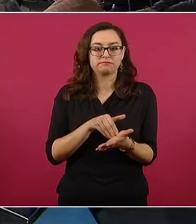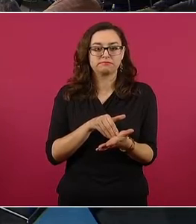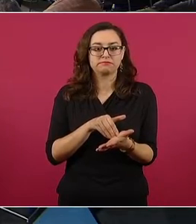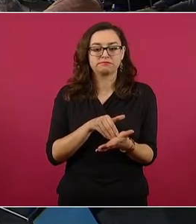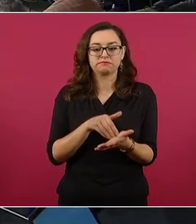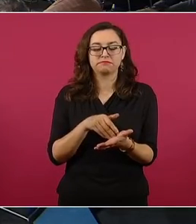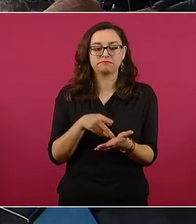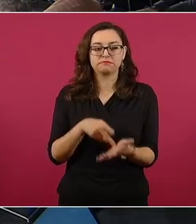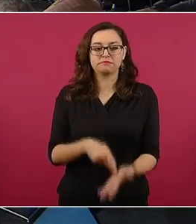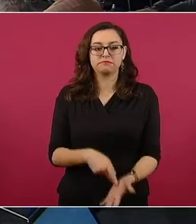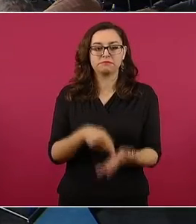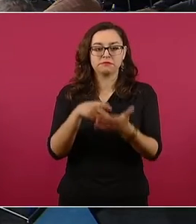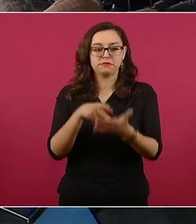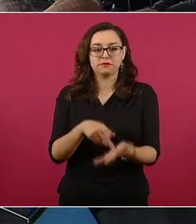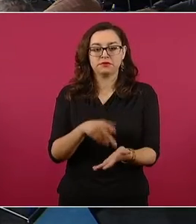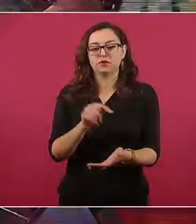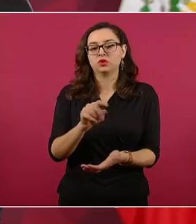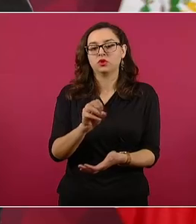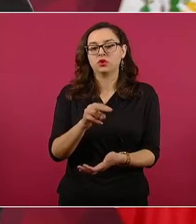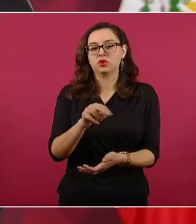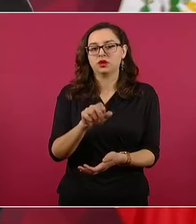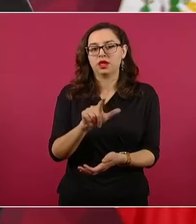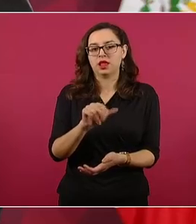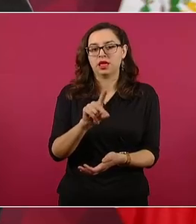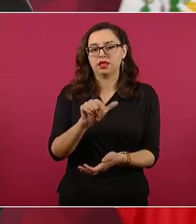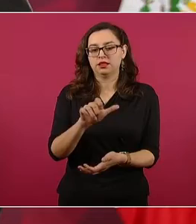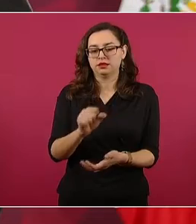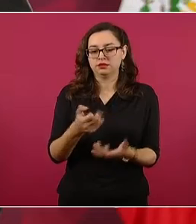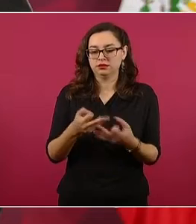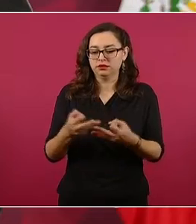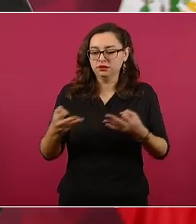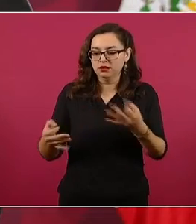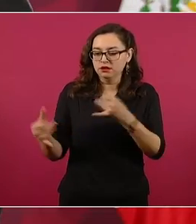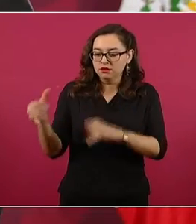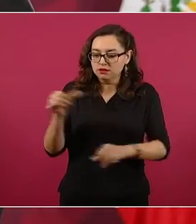500 mil toneladas de fertilizante, pero